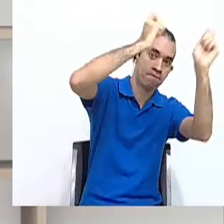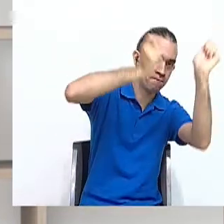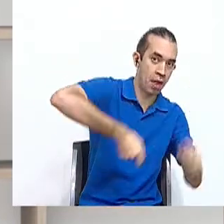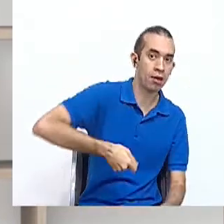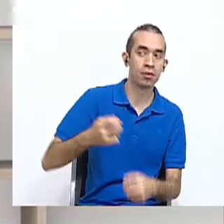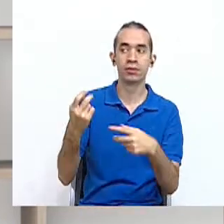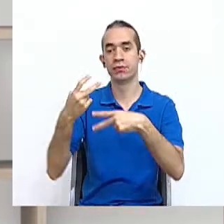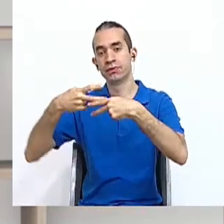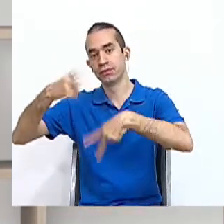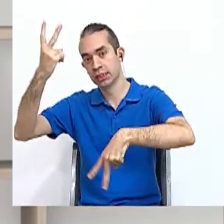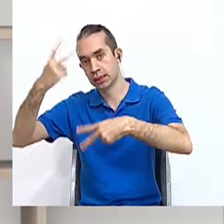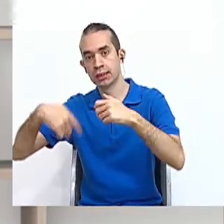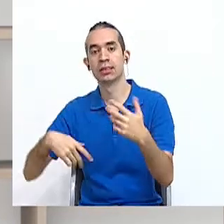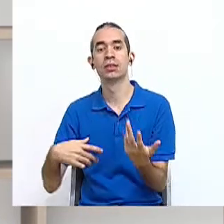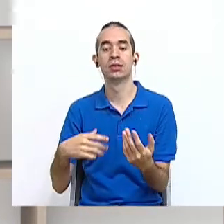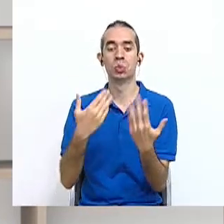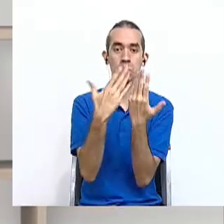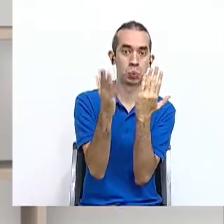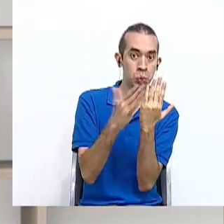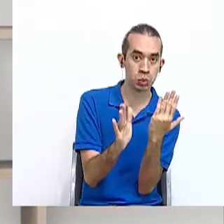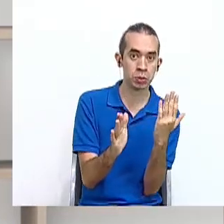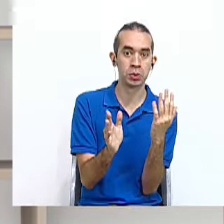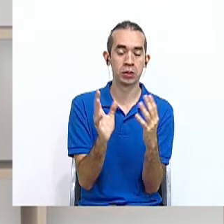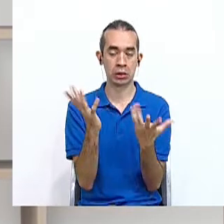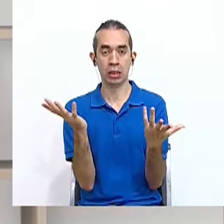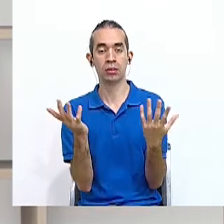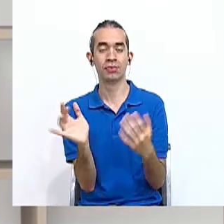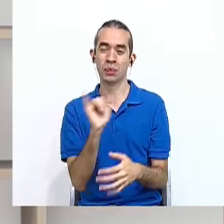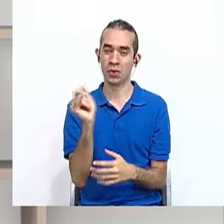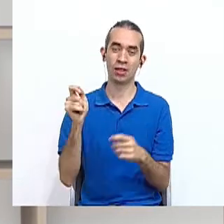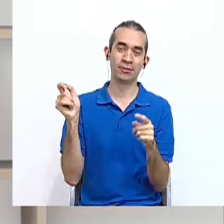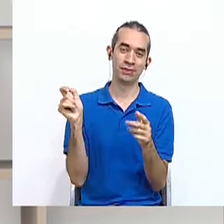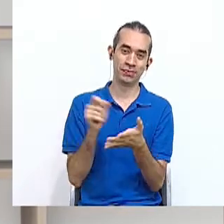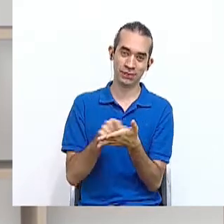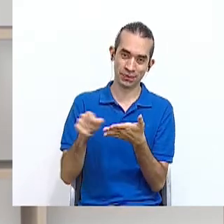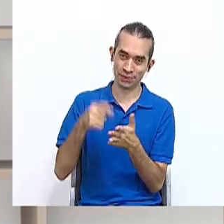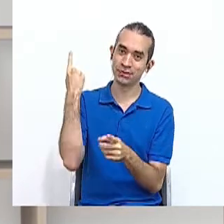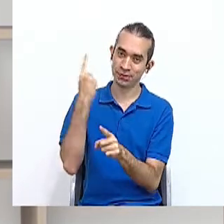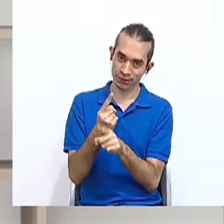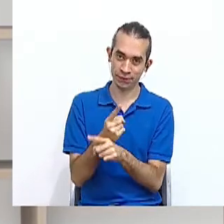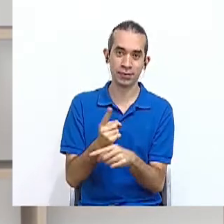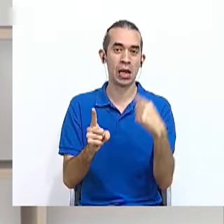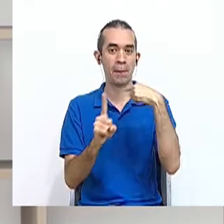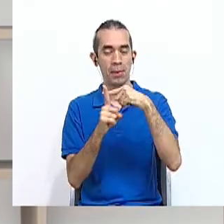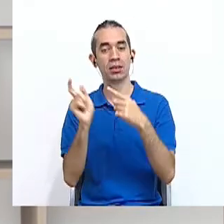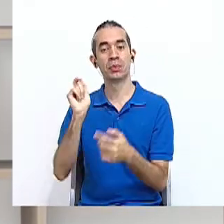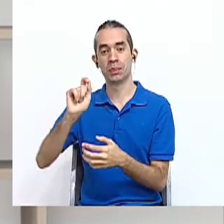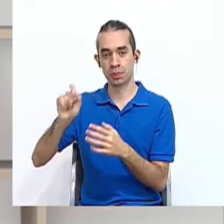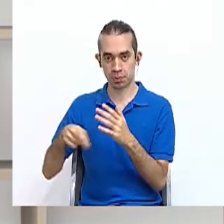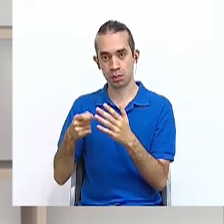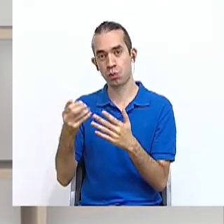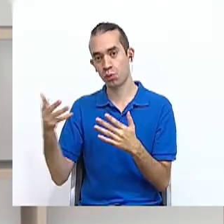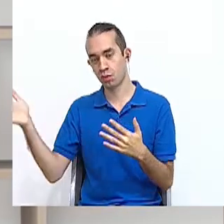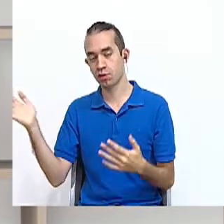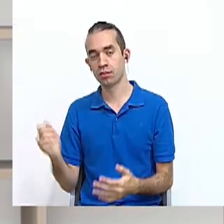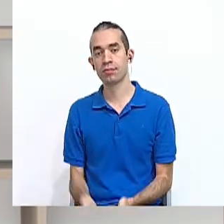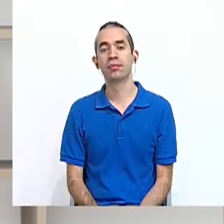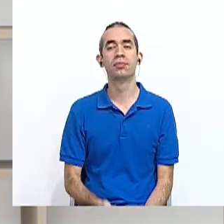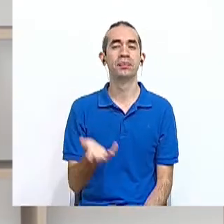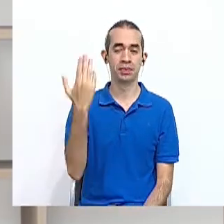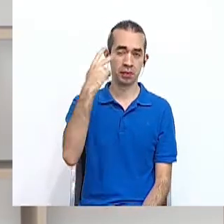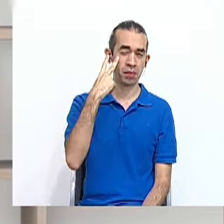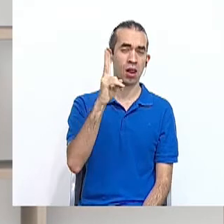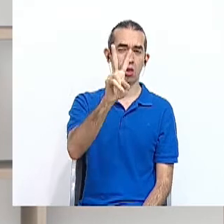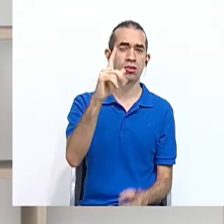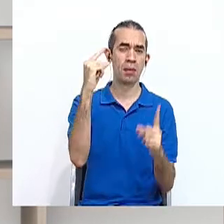Lo mismo es la ortografía y la puntuación. Muy bien. Pero antes de seguir, tenemos 2 palabras que mucha gente me ha dicho: